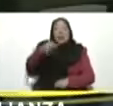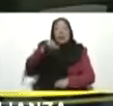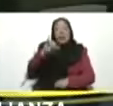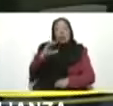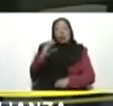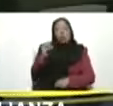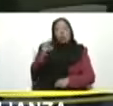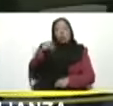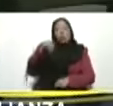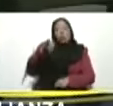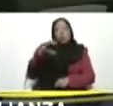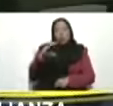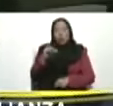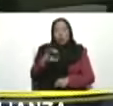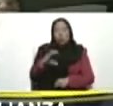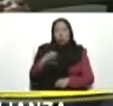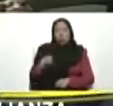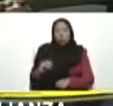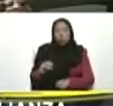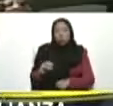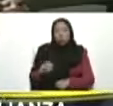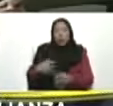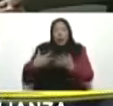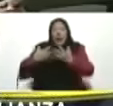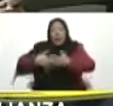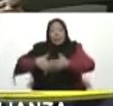Pequiven la hemos recuperado al 100%.